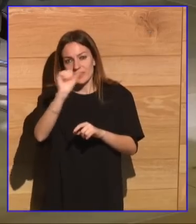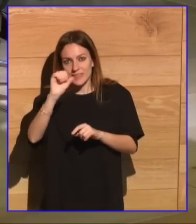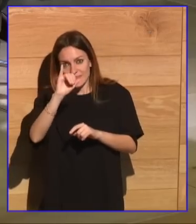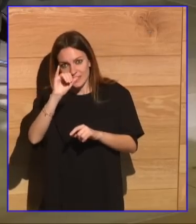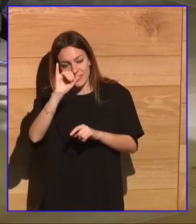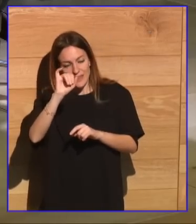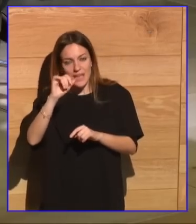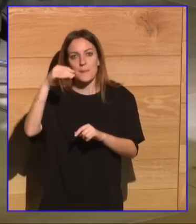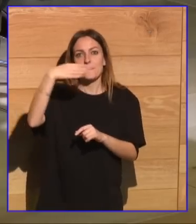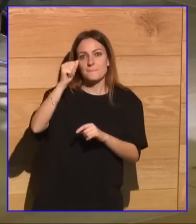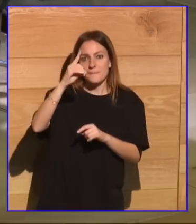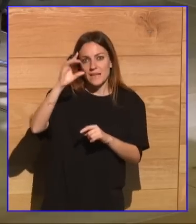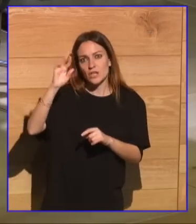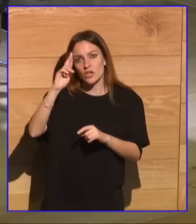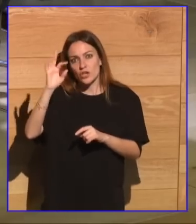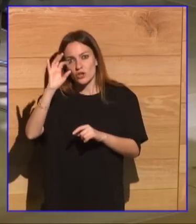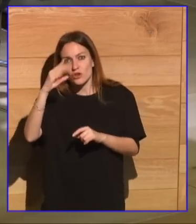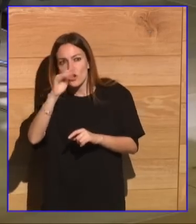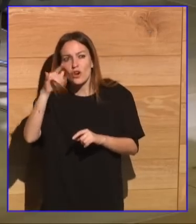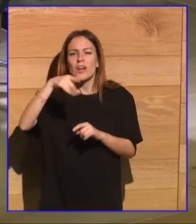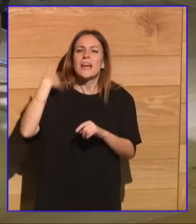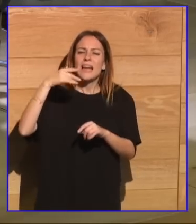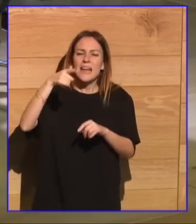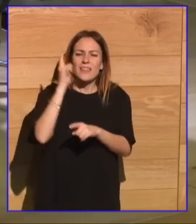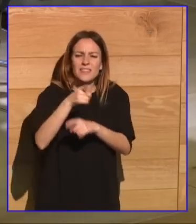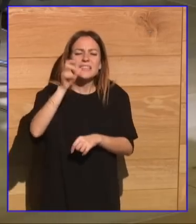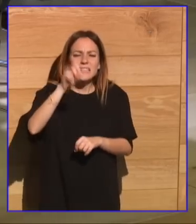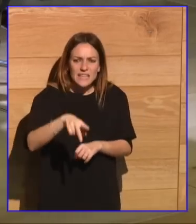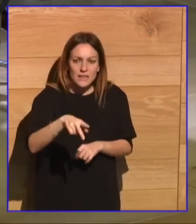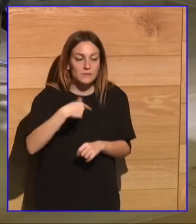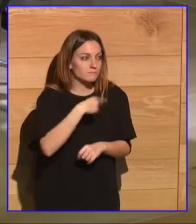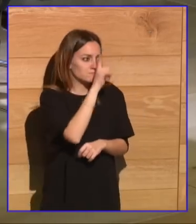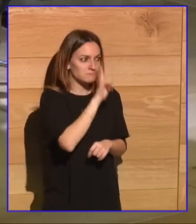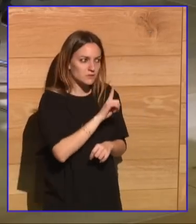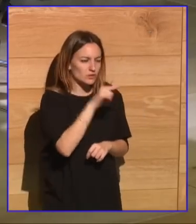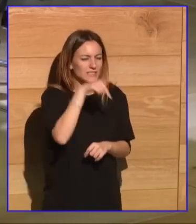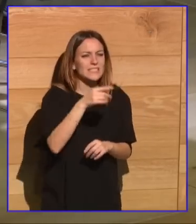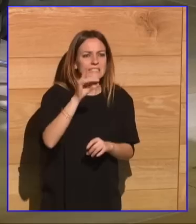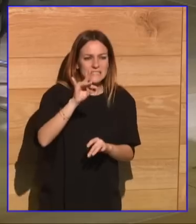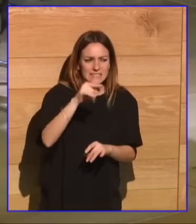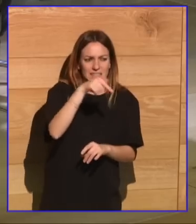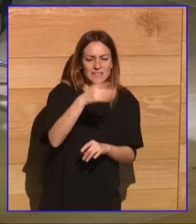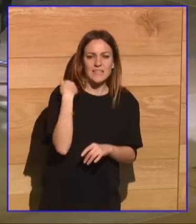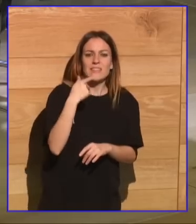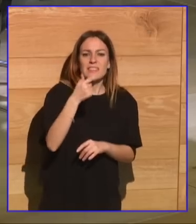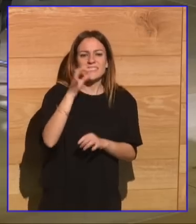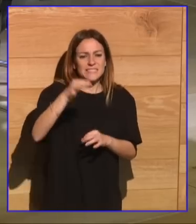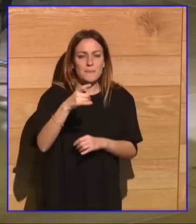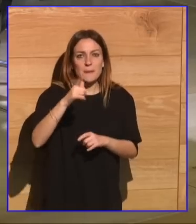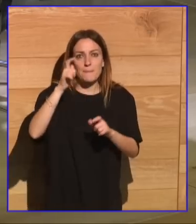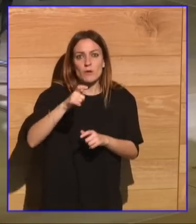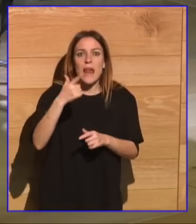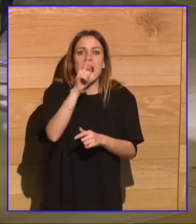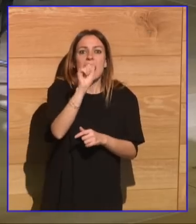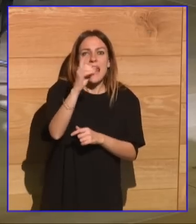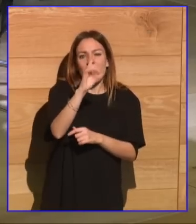acuerdo. Ahora mismo es que no sé de qué película me hablas, Juan. Es Sí, la una de peli Spencer Tracy, la que se ha llamado sí, siempre sí, la sí, del sí. manco. Ah, que la se, del